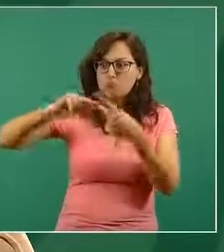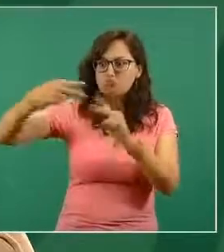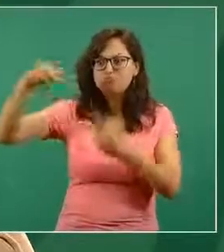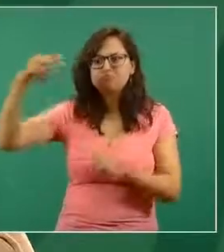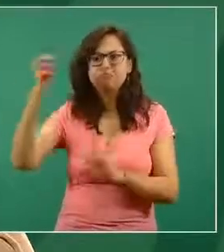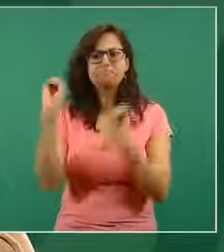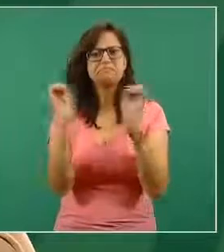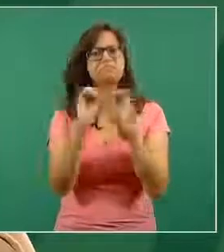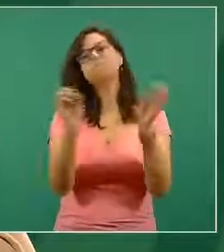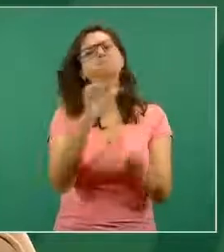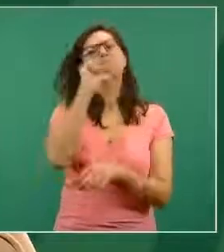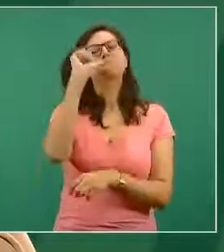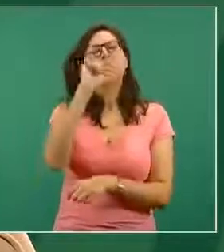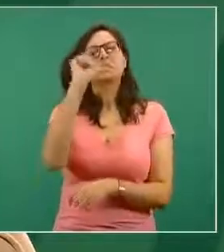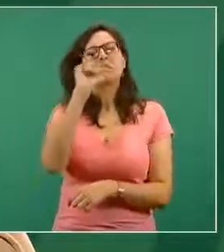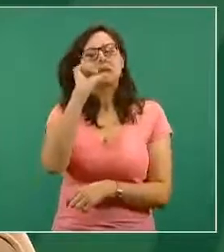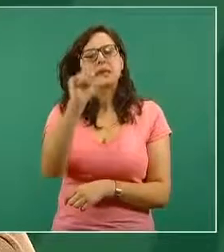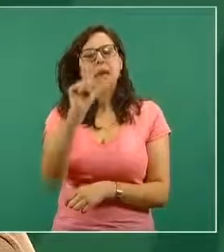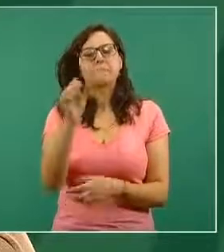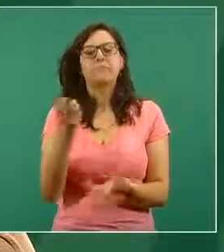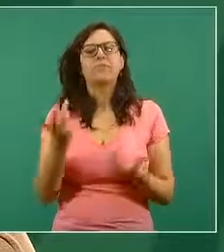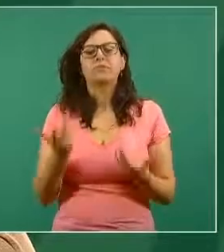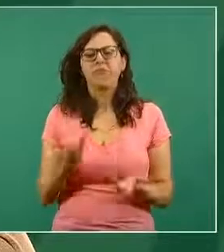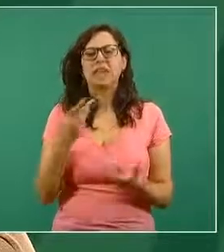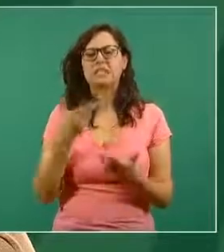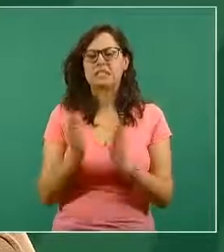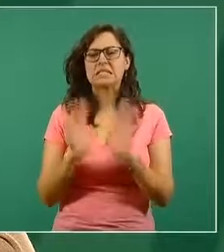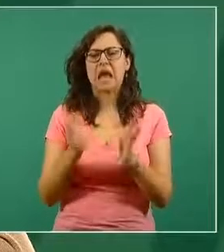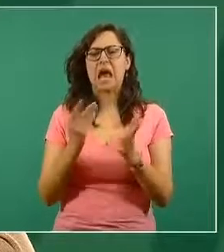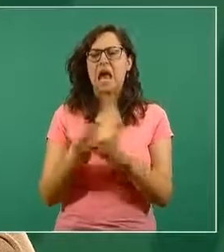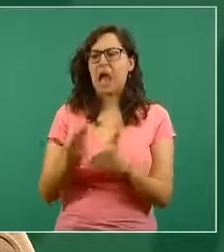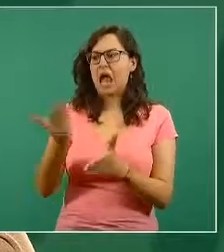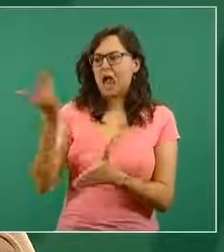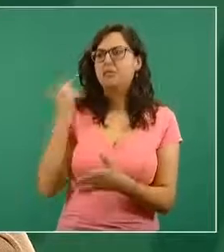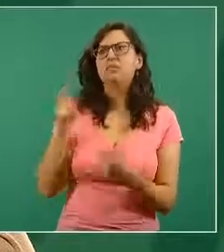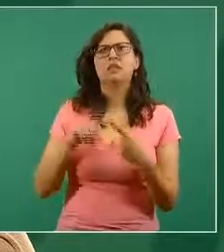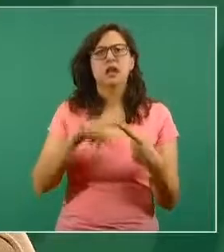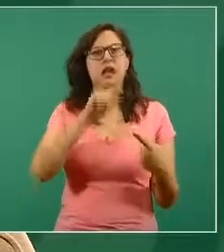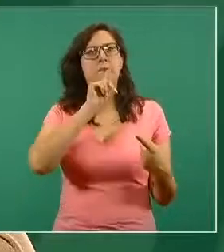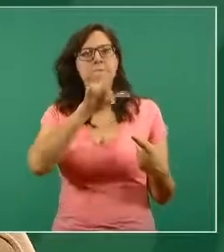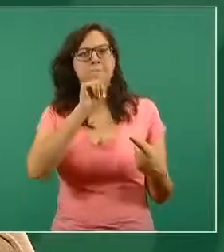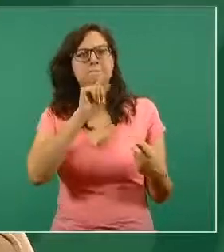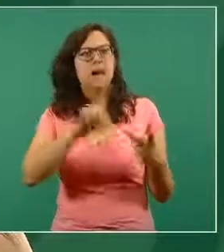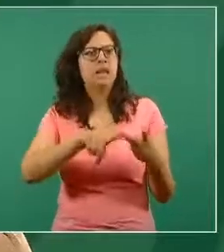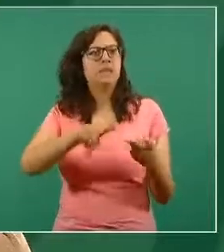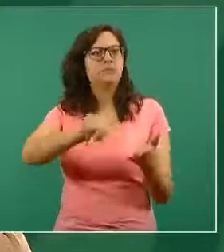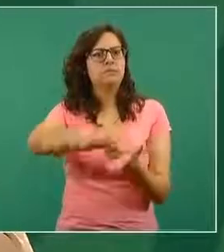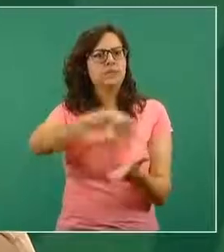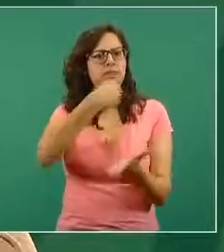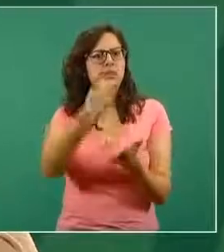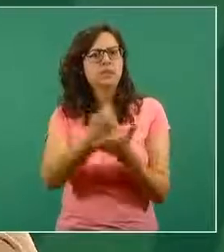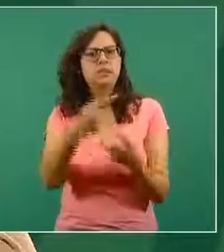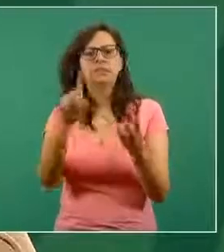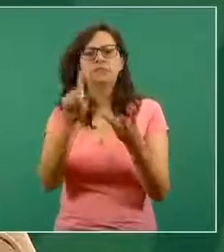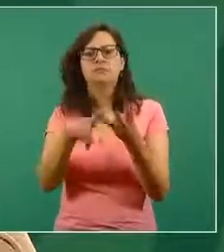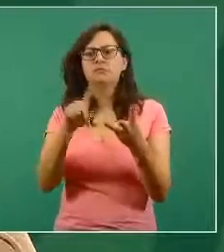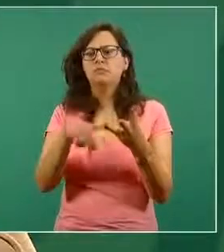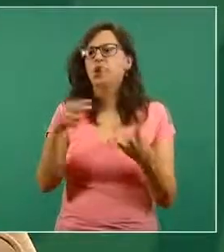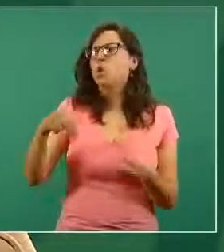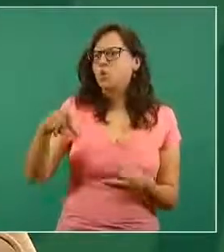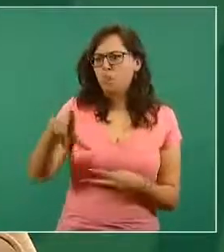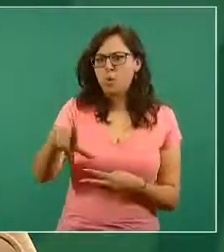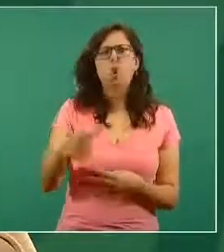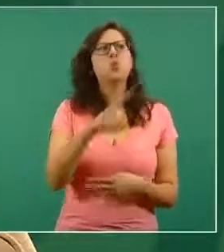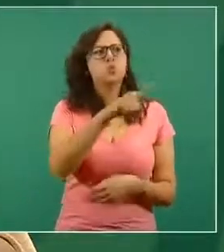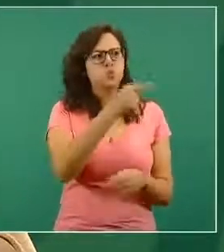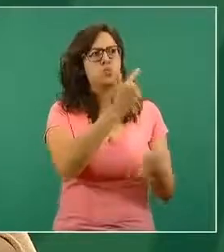en emisiones anteriores se comentó que solo en algunas entidades federativas como Jalisco, Tamaulipas, Nuevo León, deben de estar tranquilos porque para